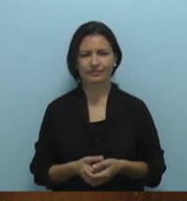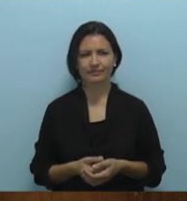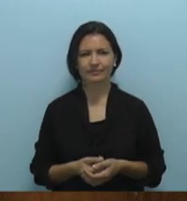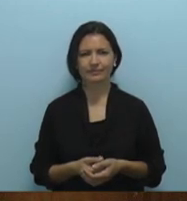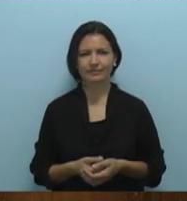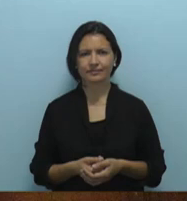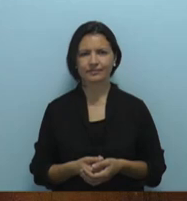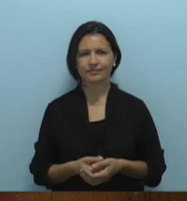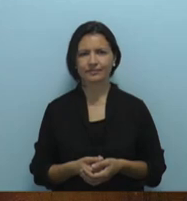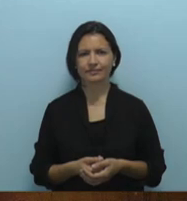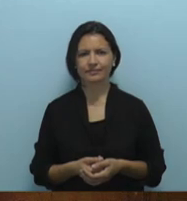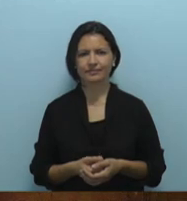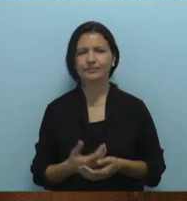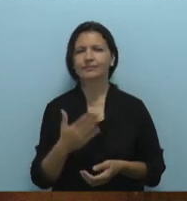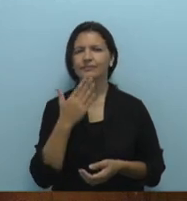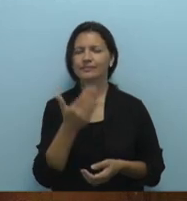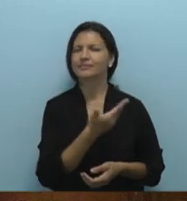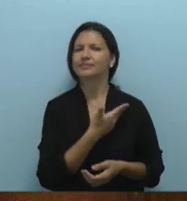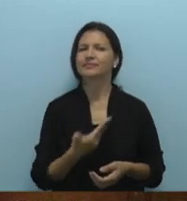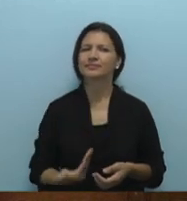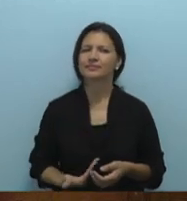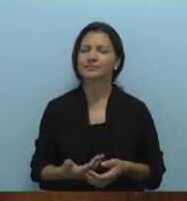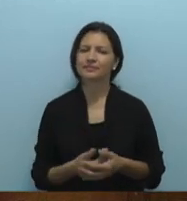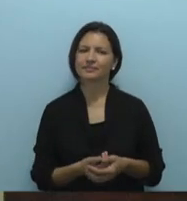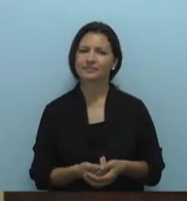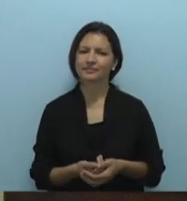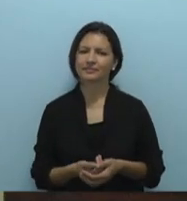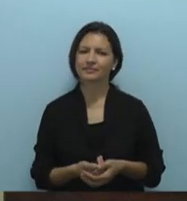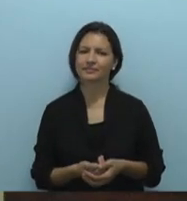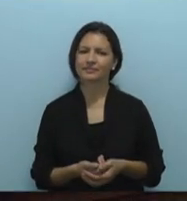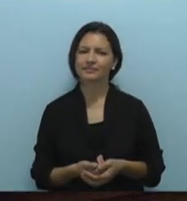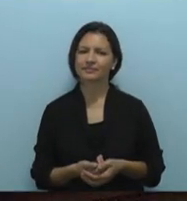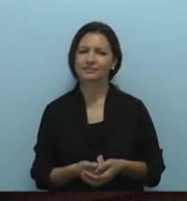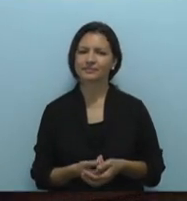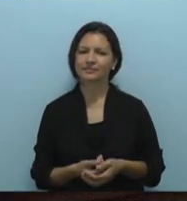Galnares. Gracias, señora Presidente.